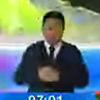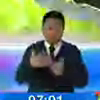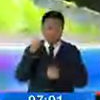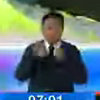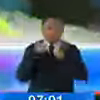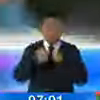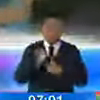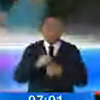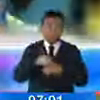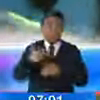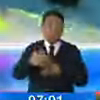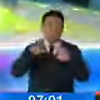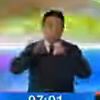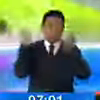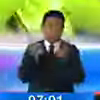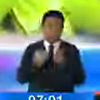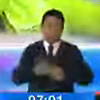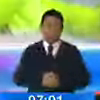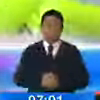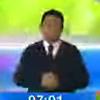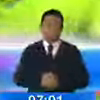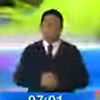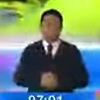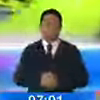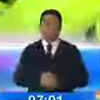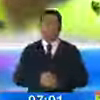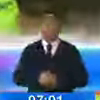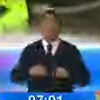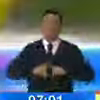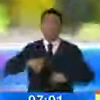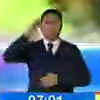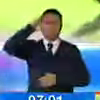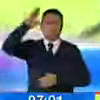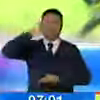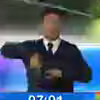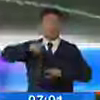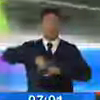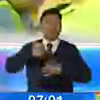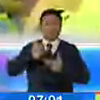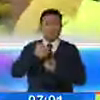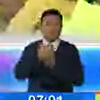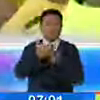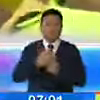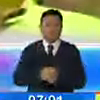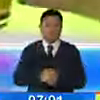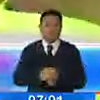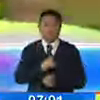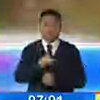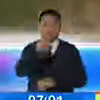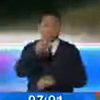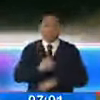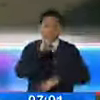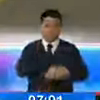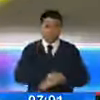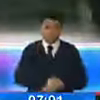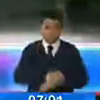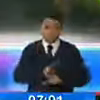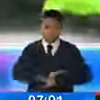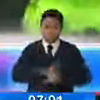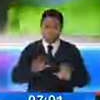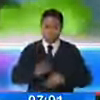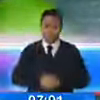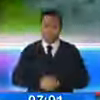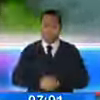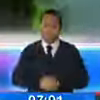fuera del estadio. Mientras tanto, desde la Policía Nacional se ha informado que no se registraron detenidos luego de los hechos.